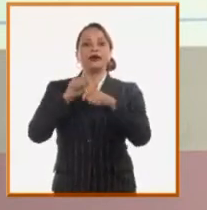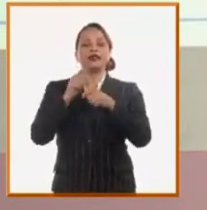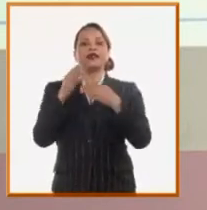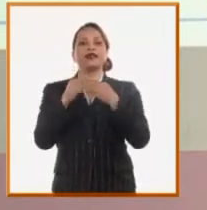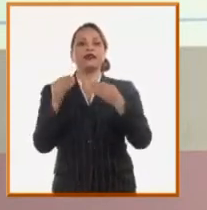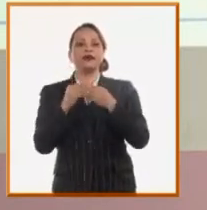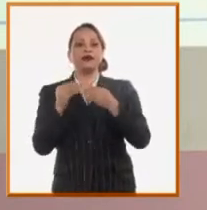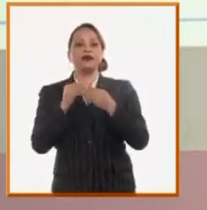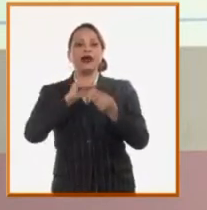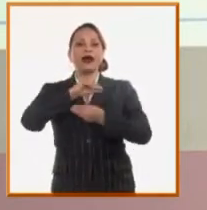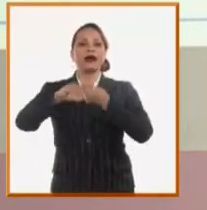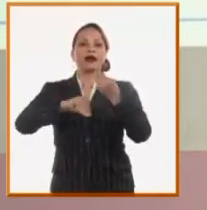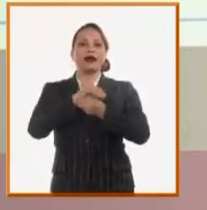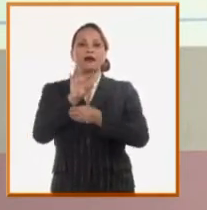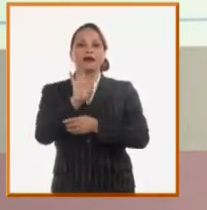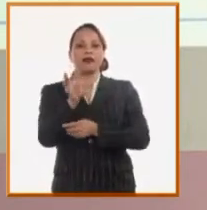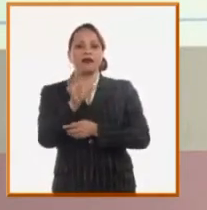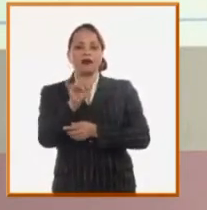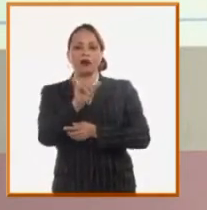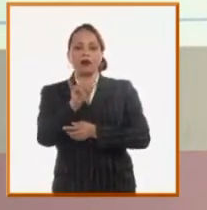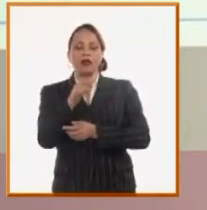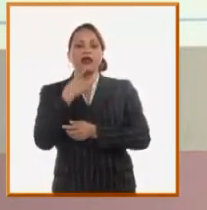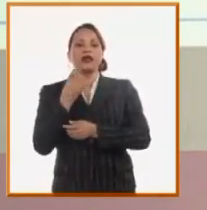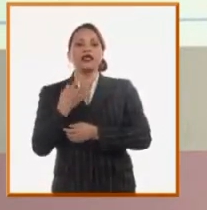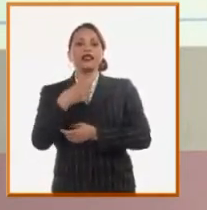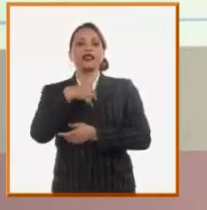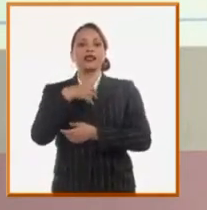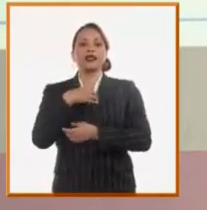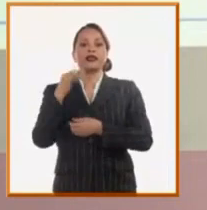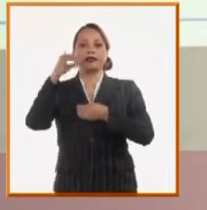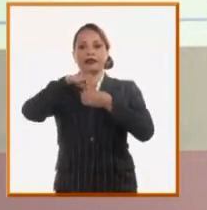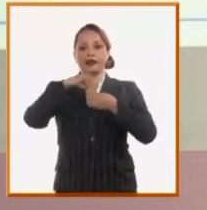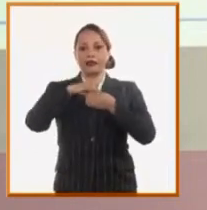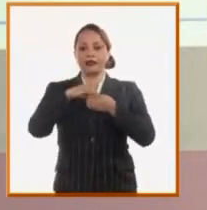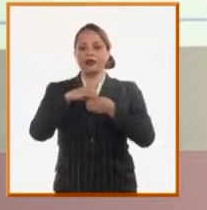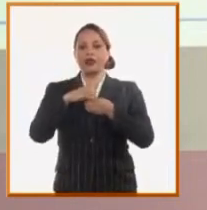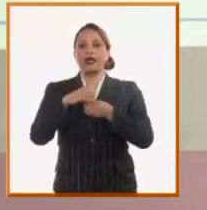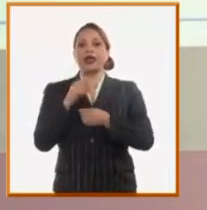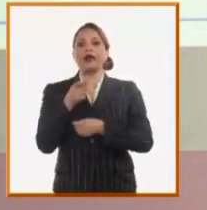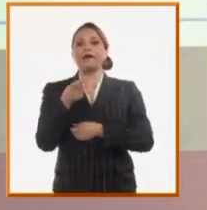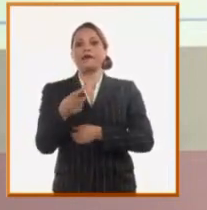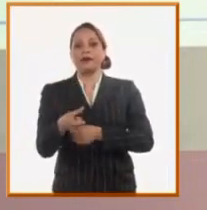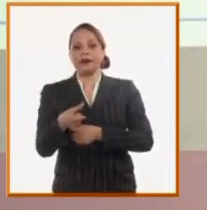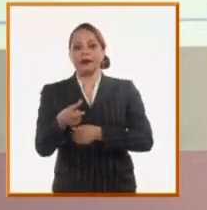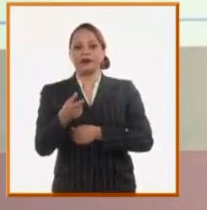al tipo de cambio en mercado cambiario o obtener ingresos adicionales en pesos como